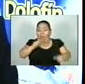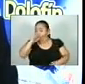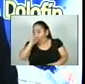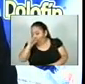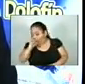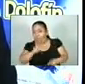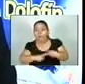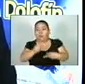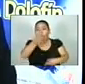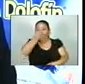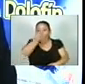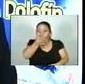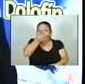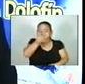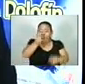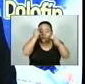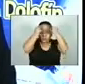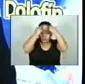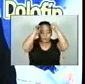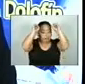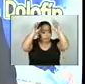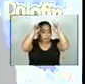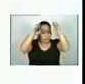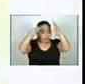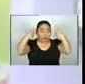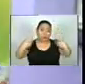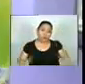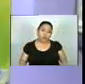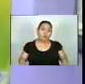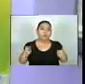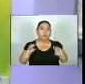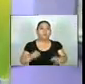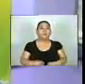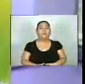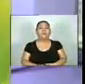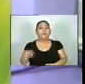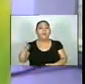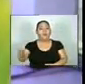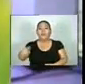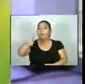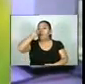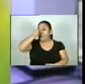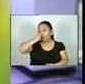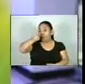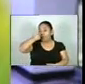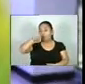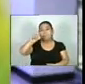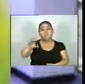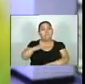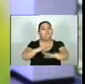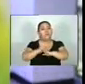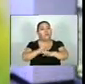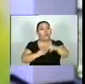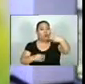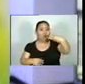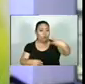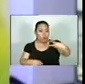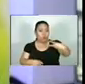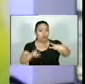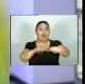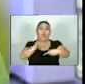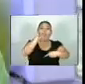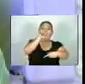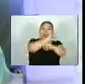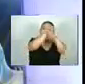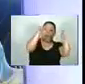tos, la congestión nasal, el dolor de cabeza, el dolor de cuerpo. Dolofin Antiripal viene en dos presentaciones, Fórmula